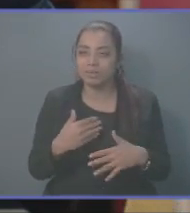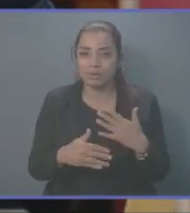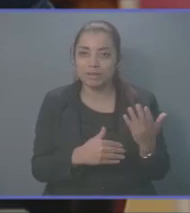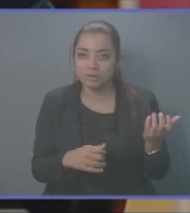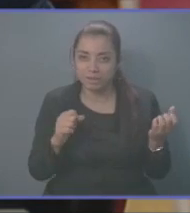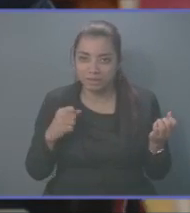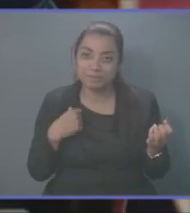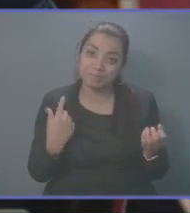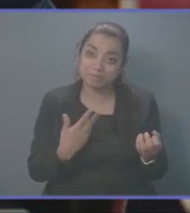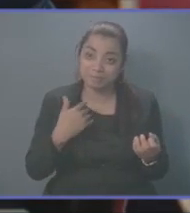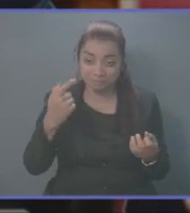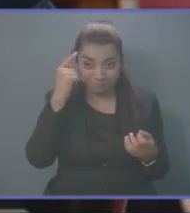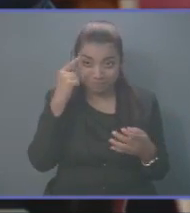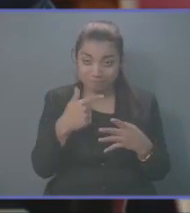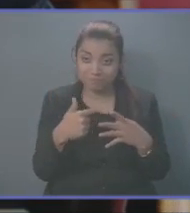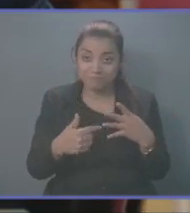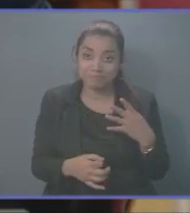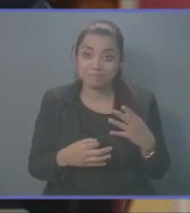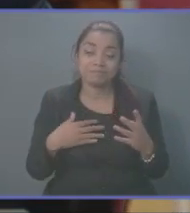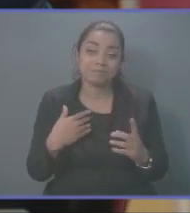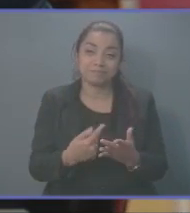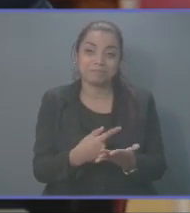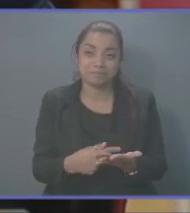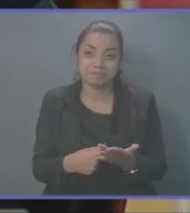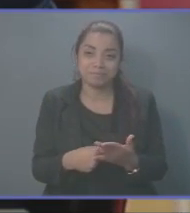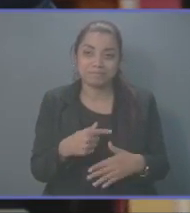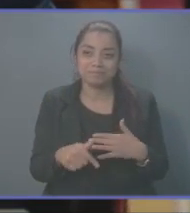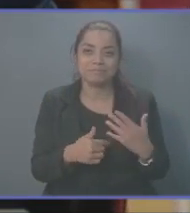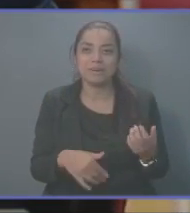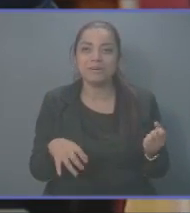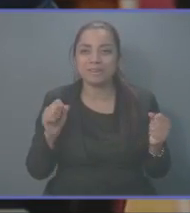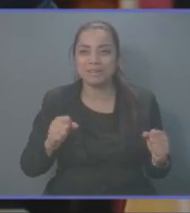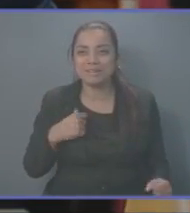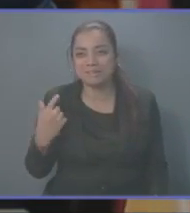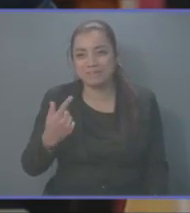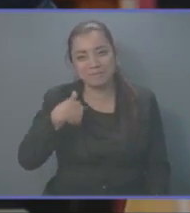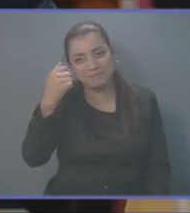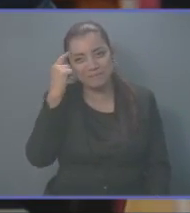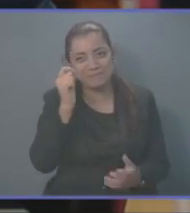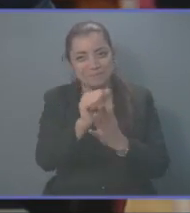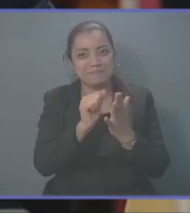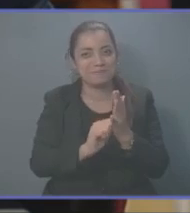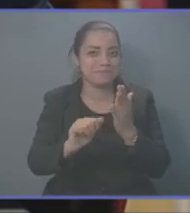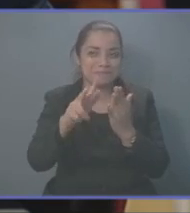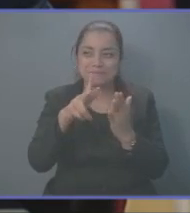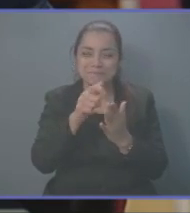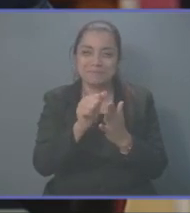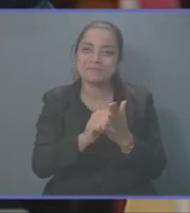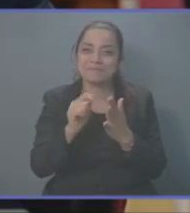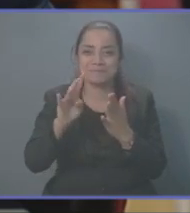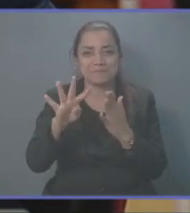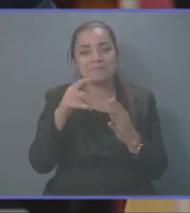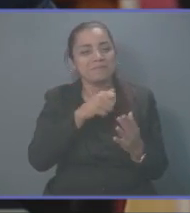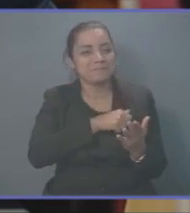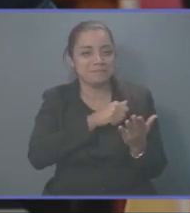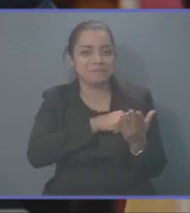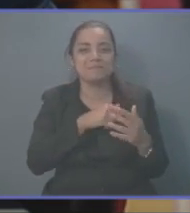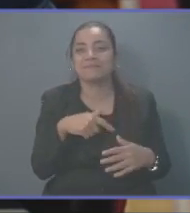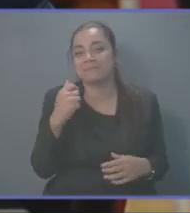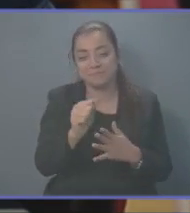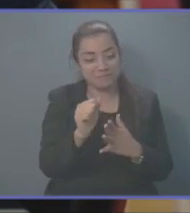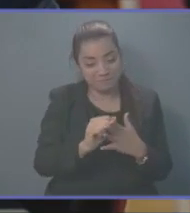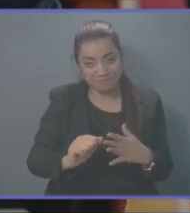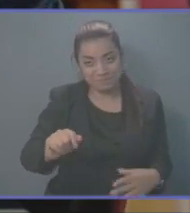los términos y bajo los alcances establecidos en los artículos 3 y 4 de esta ley, según corresponda. Artículo